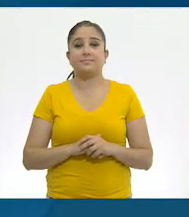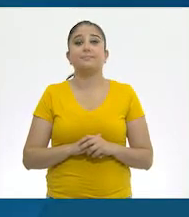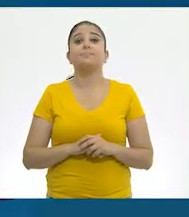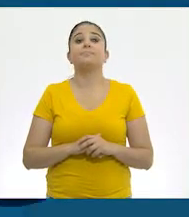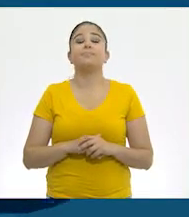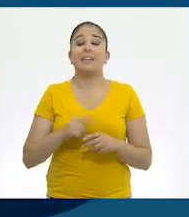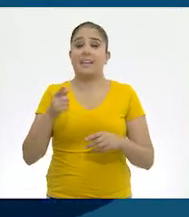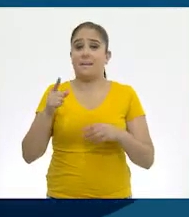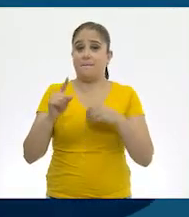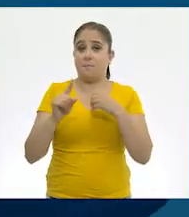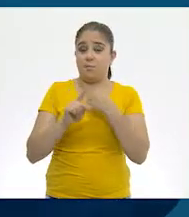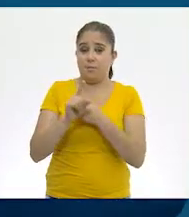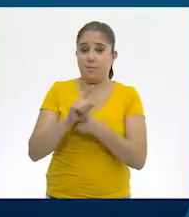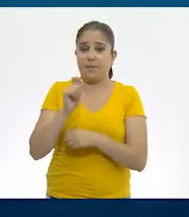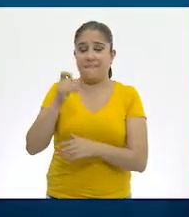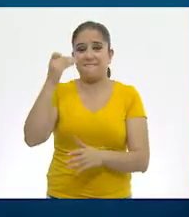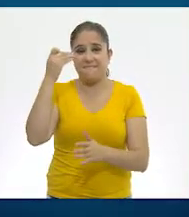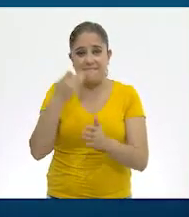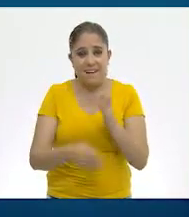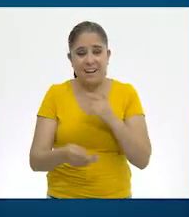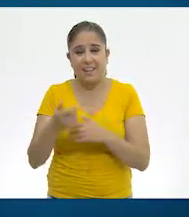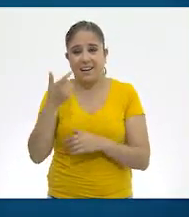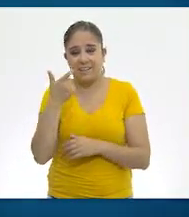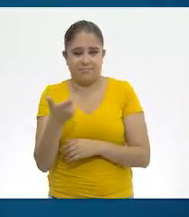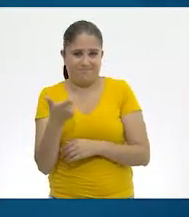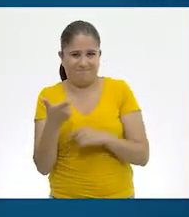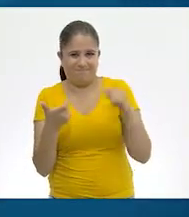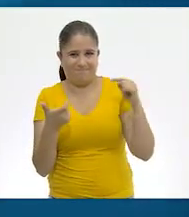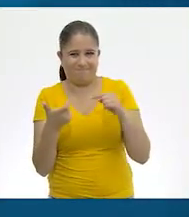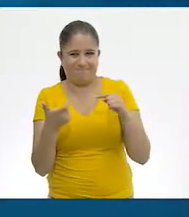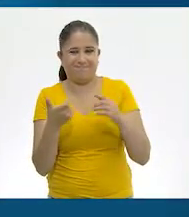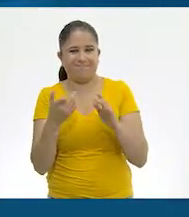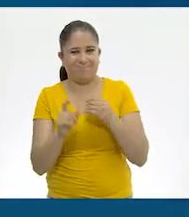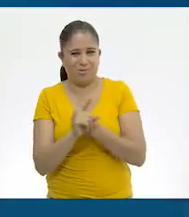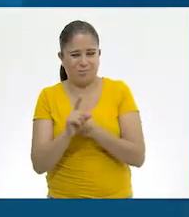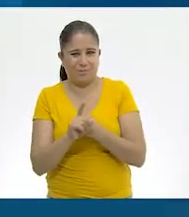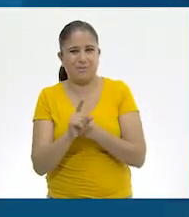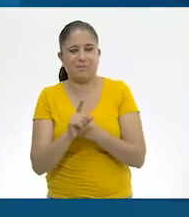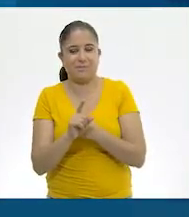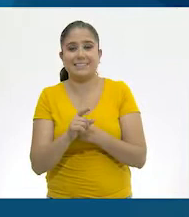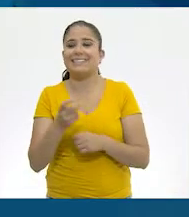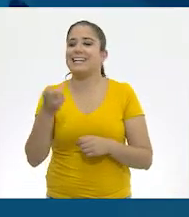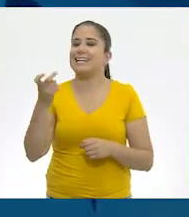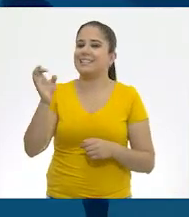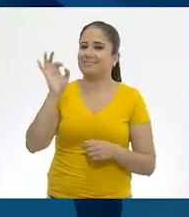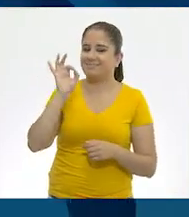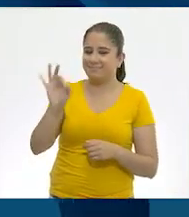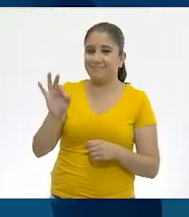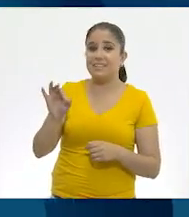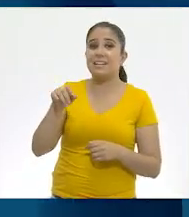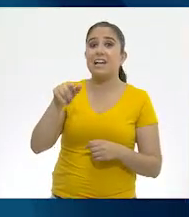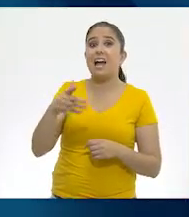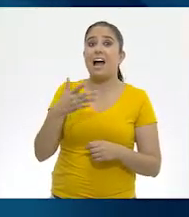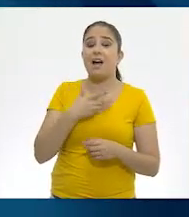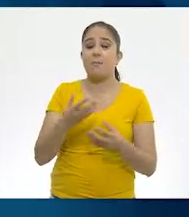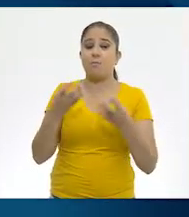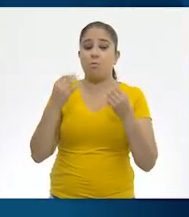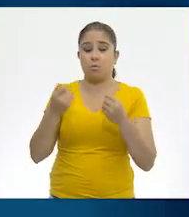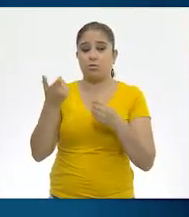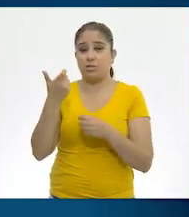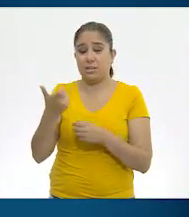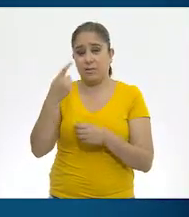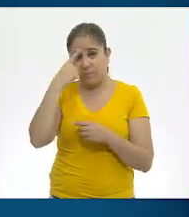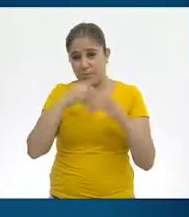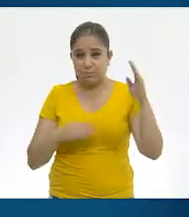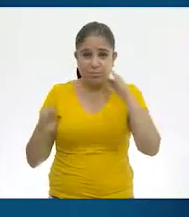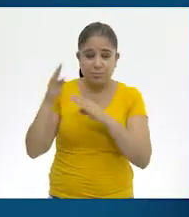Entonces el problema sería falta de recursos económicos. Exacto. Ah, claro. Se tomaron muchas medidas como